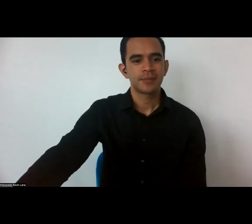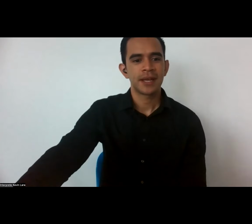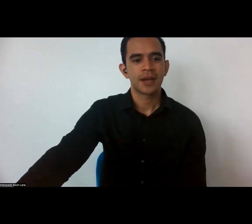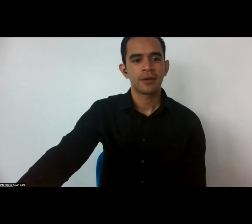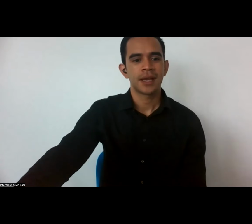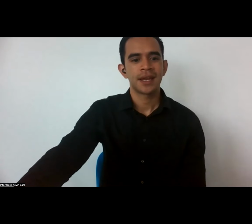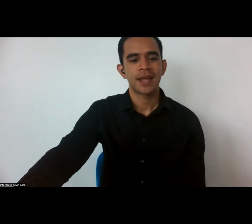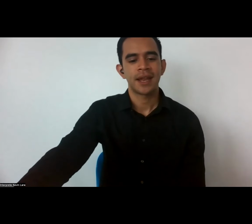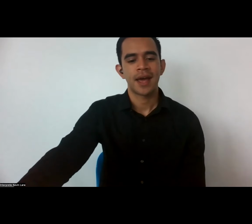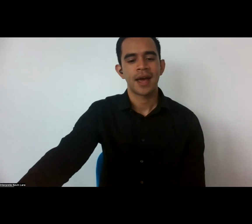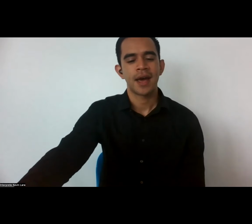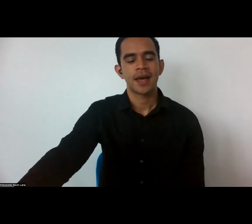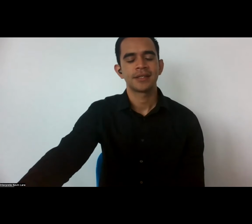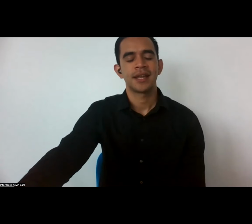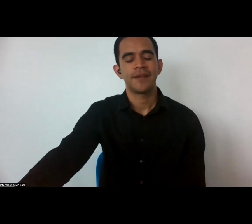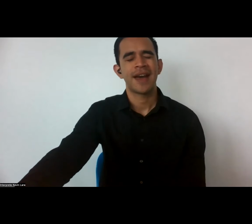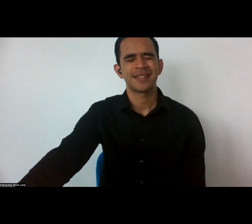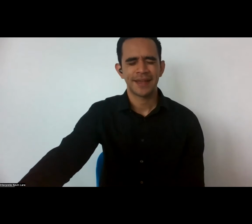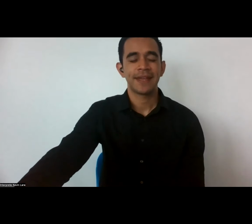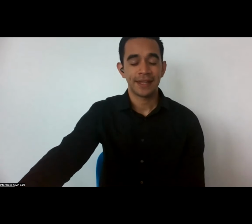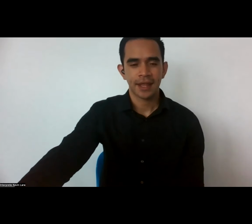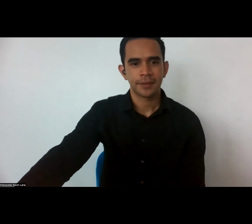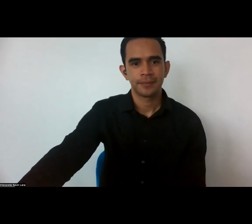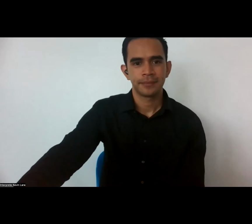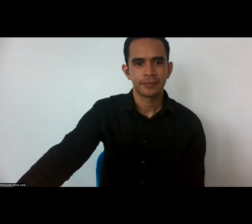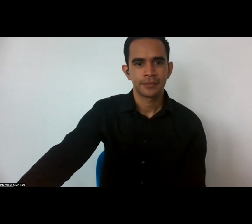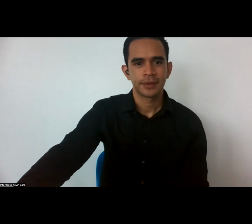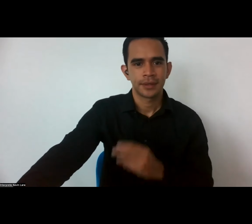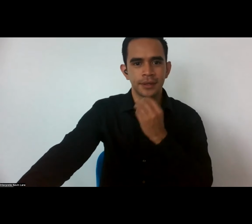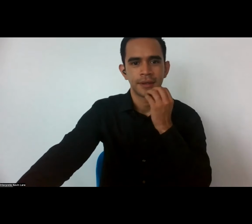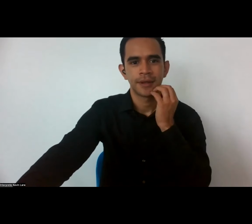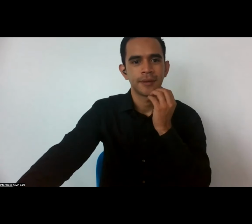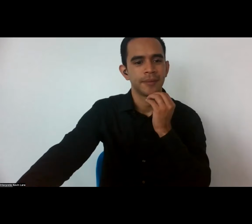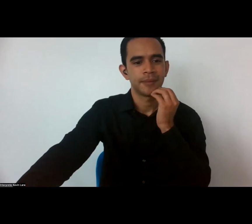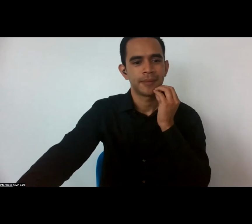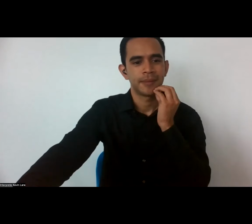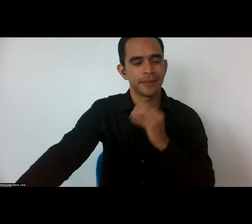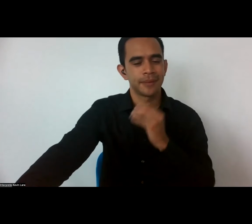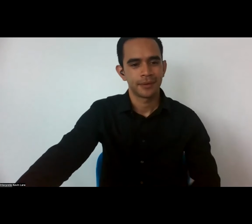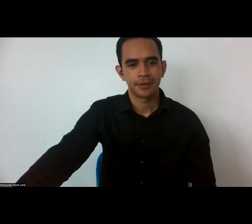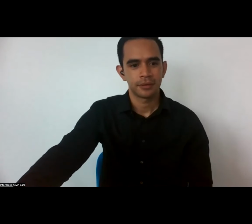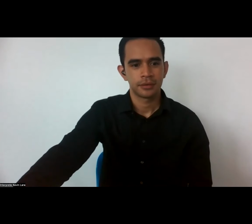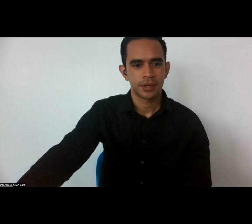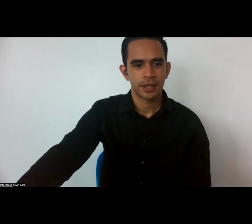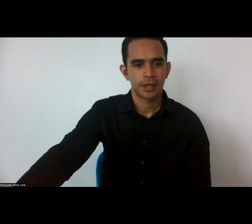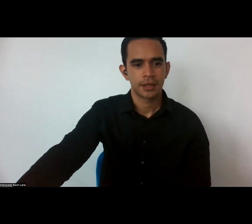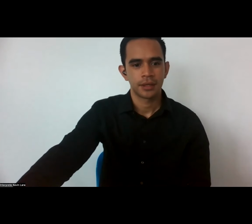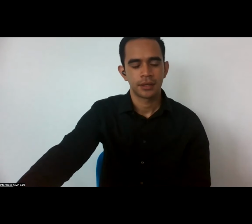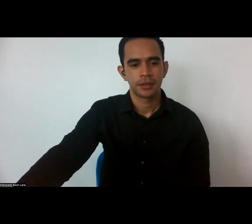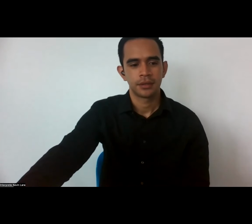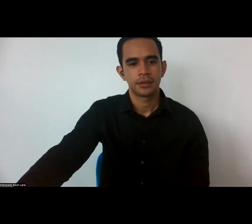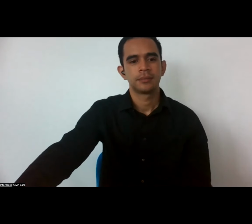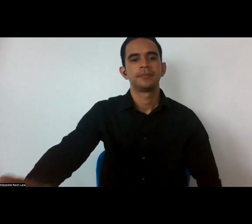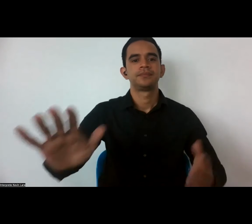Cuando iba a explicar lo que era la aseveridad. Ok, vamos